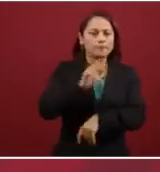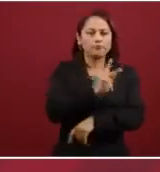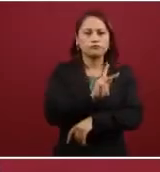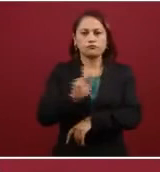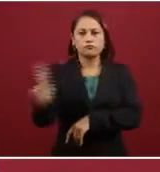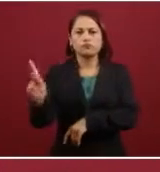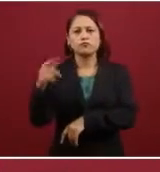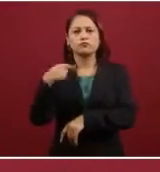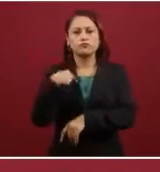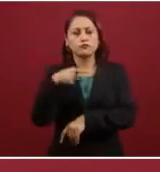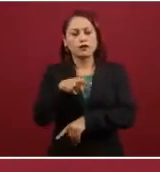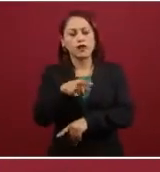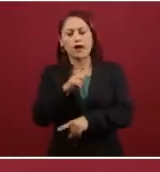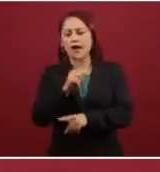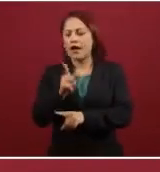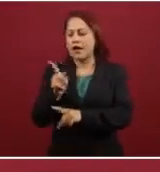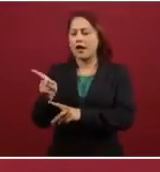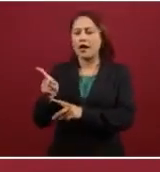y siempre me acuerdo